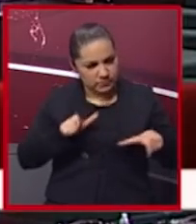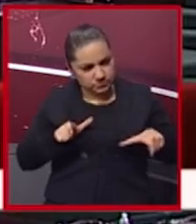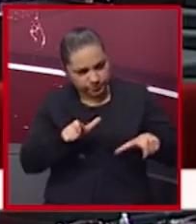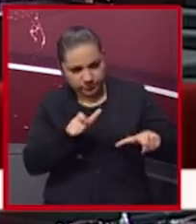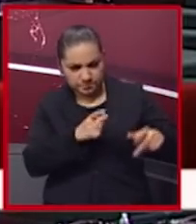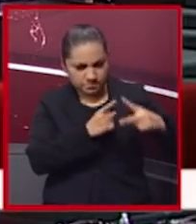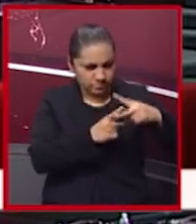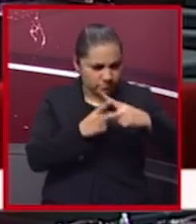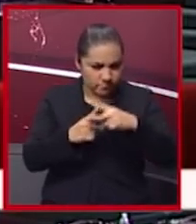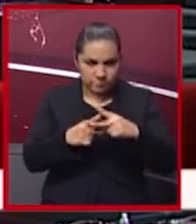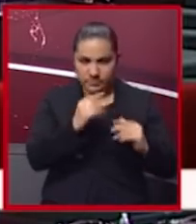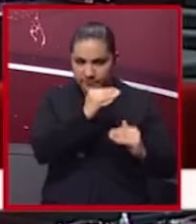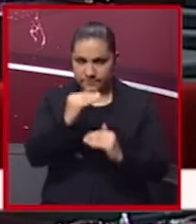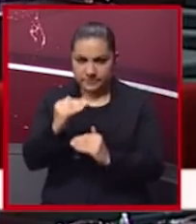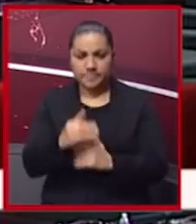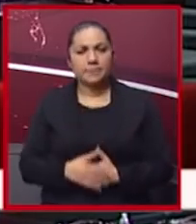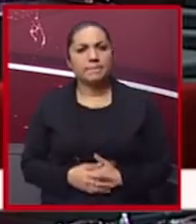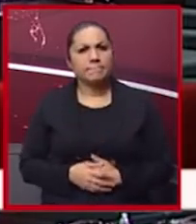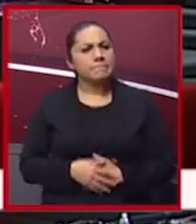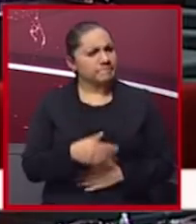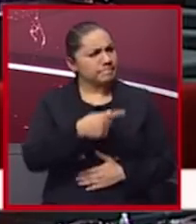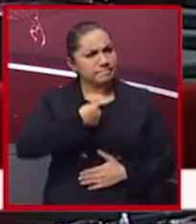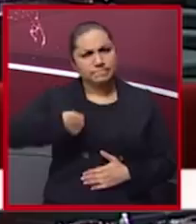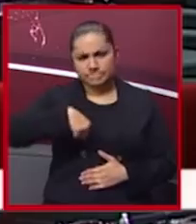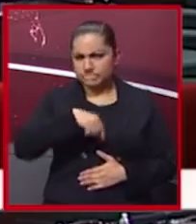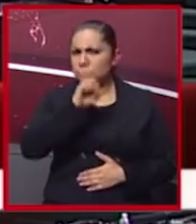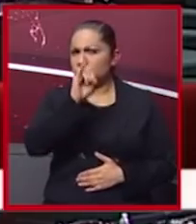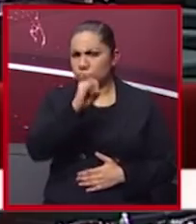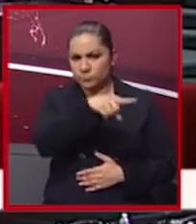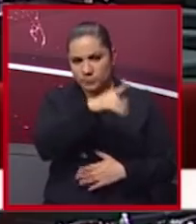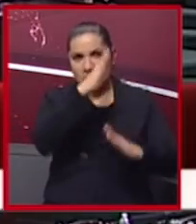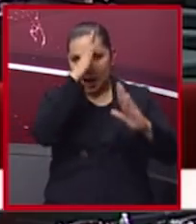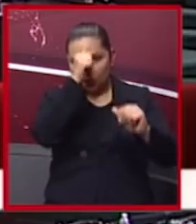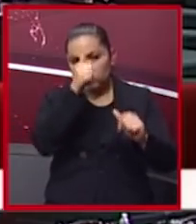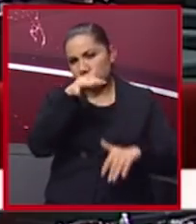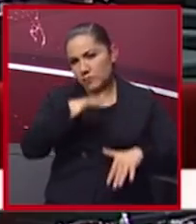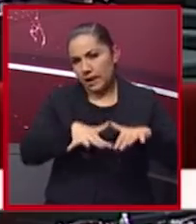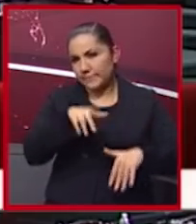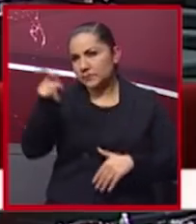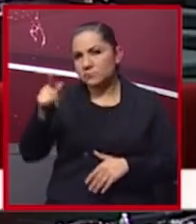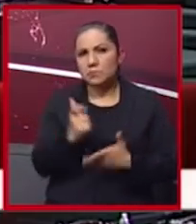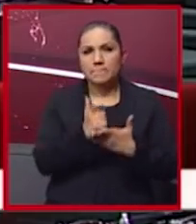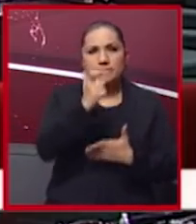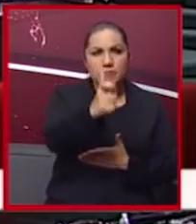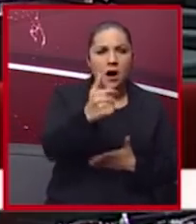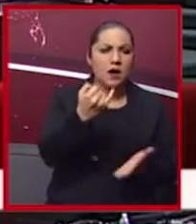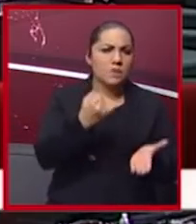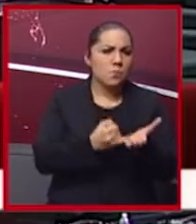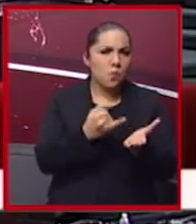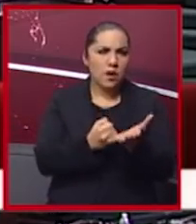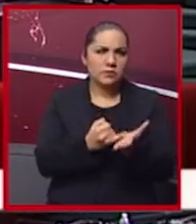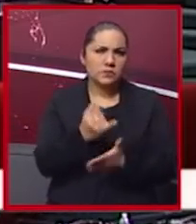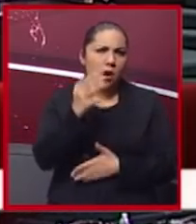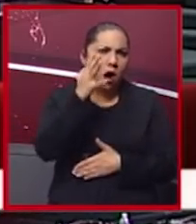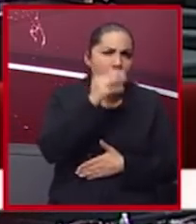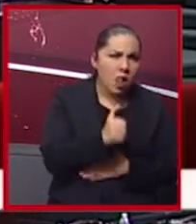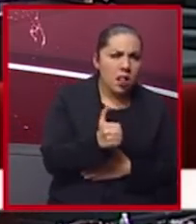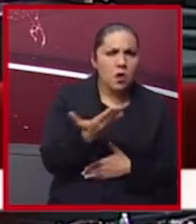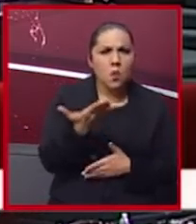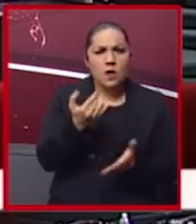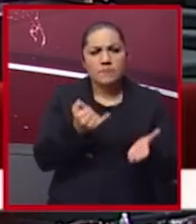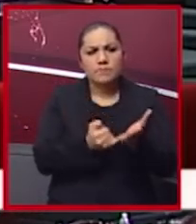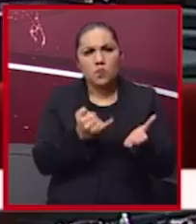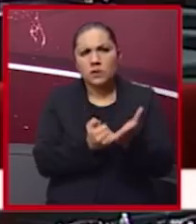Coincidimos con usted que la evasión y la elusión fiscal han sido prácticas que han erosionado